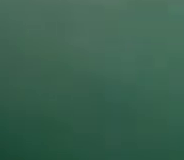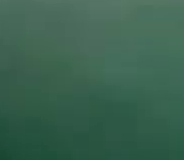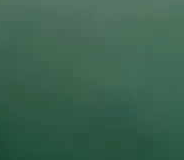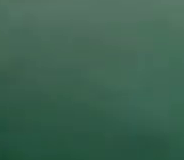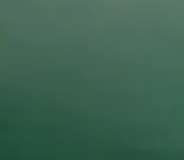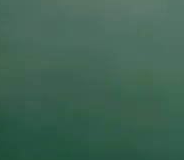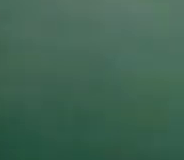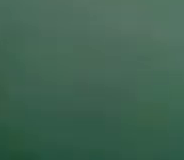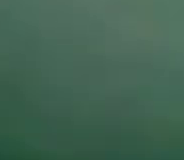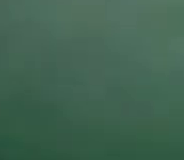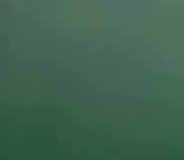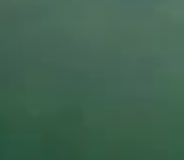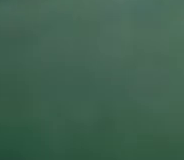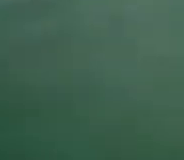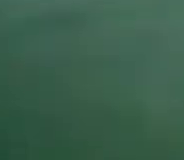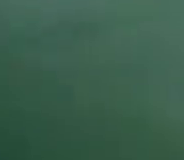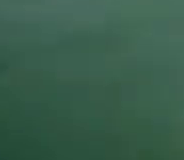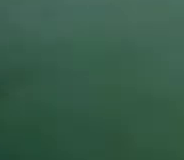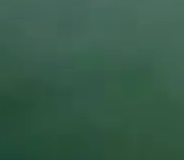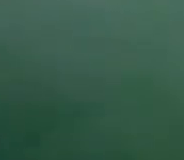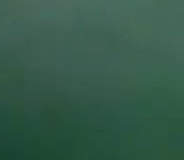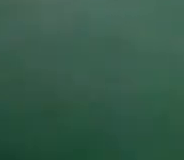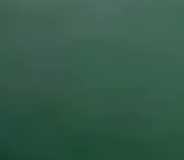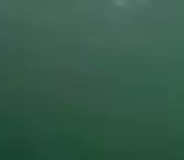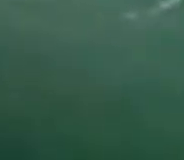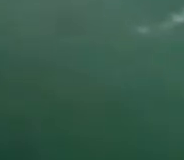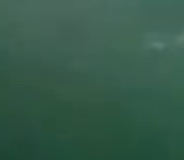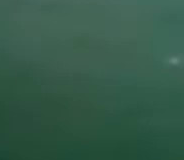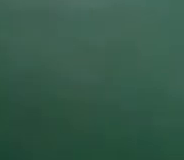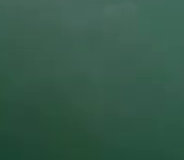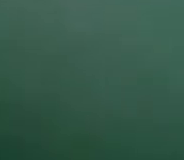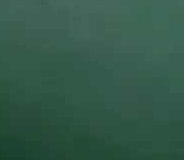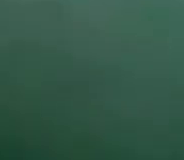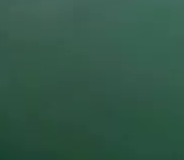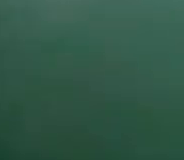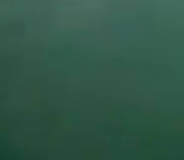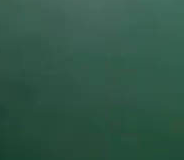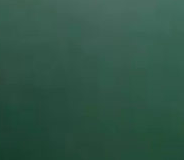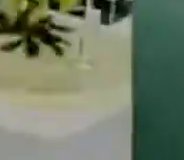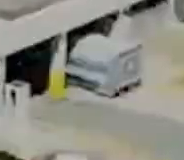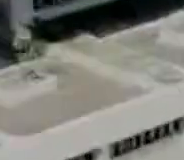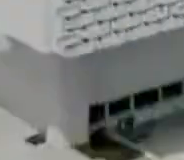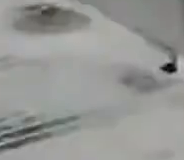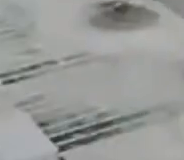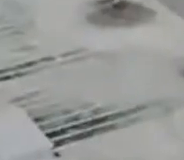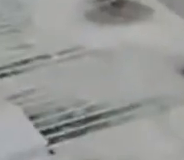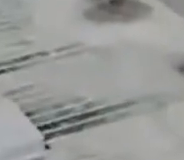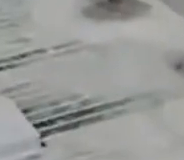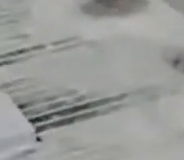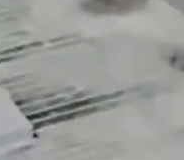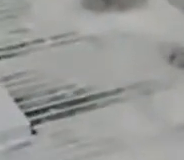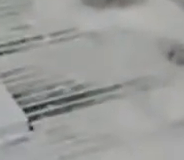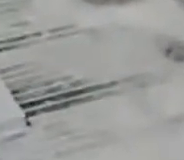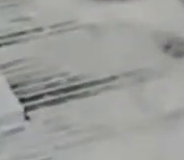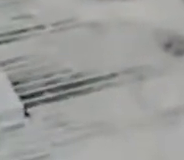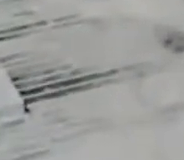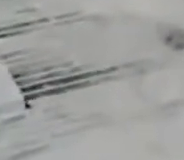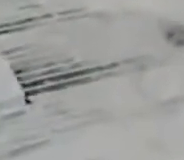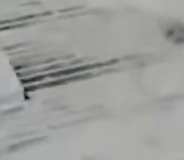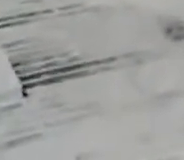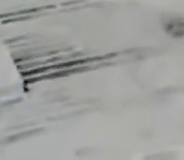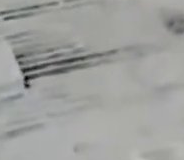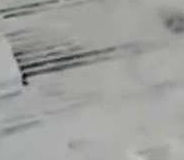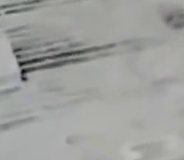975 millones en reintegros. Convertimos los desembolsos de los últimos dos ciclos en los más rápidos en la historia